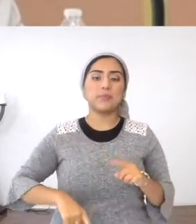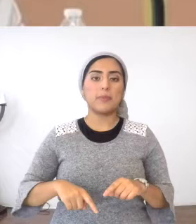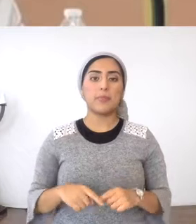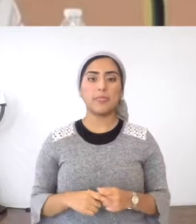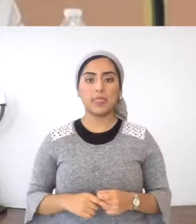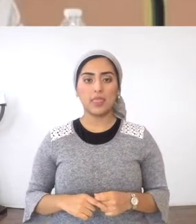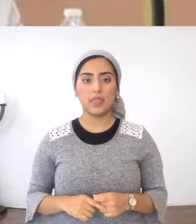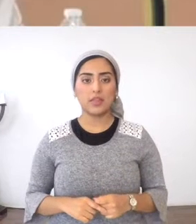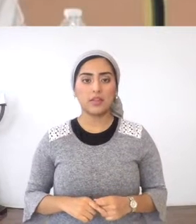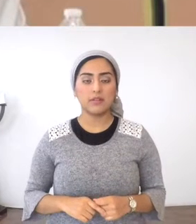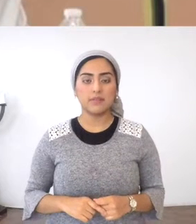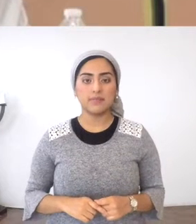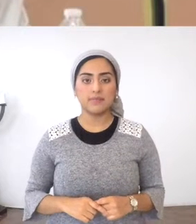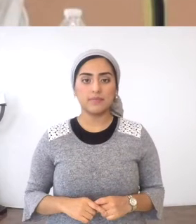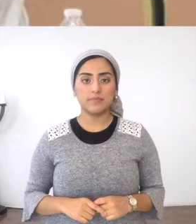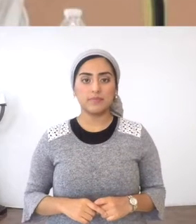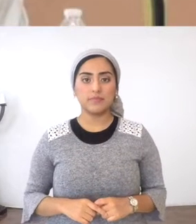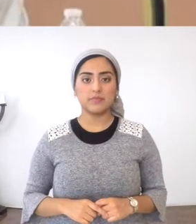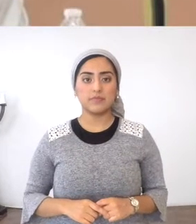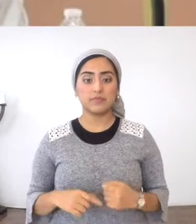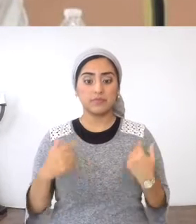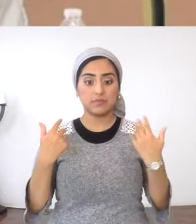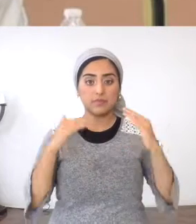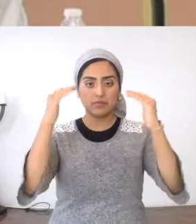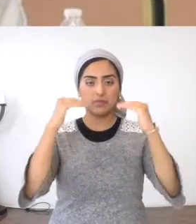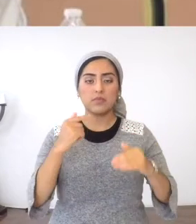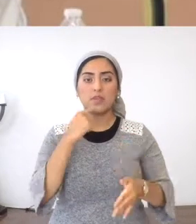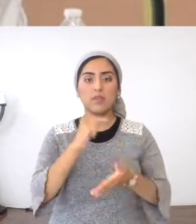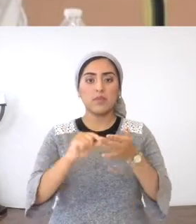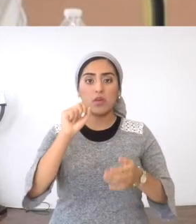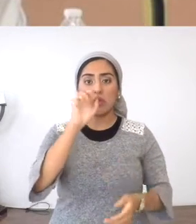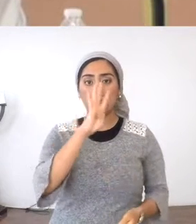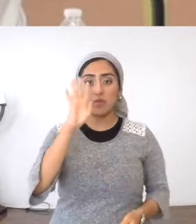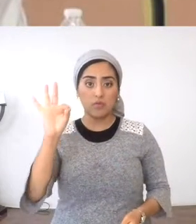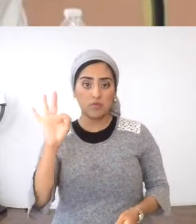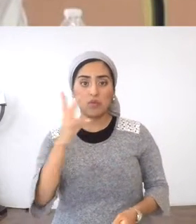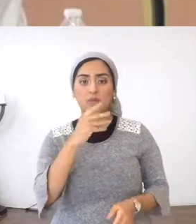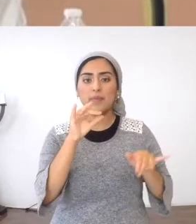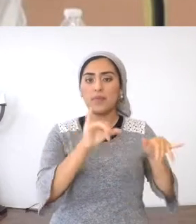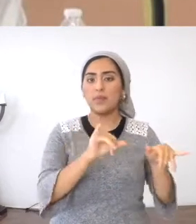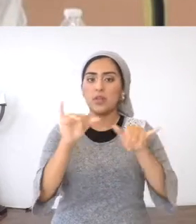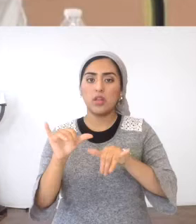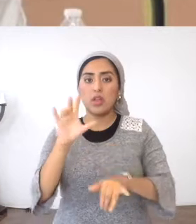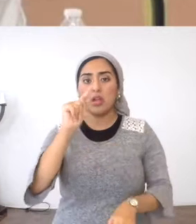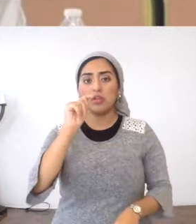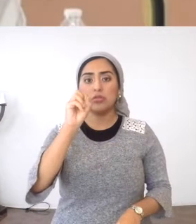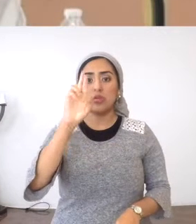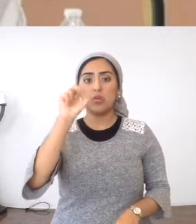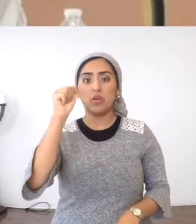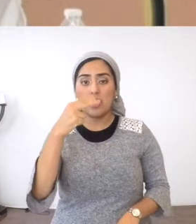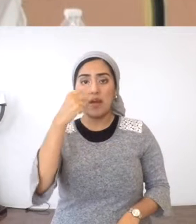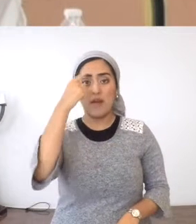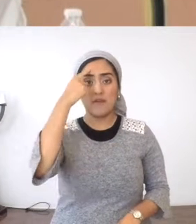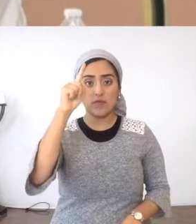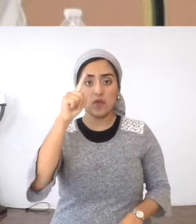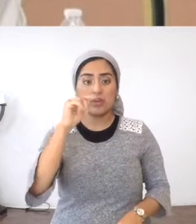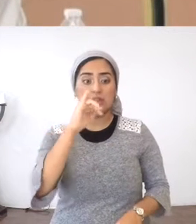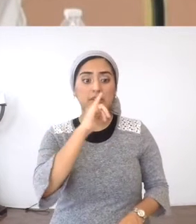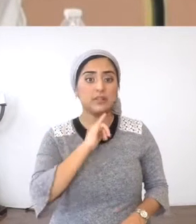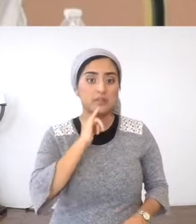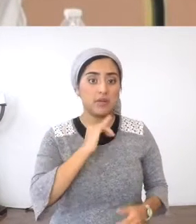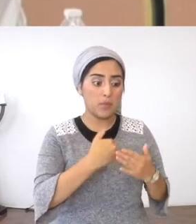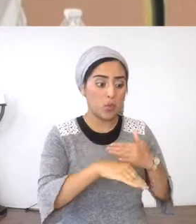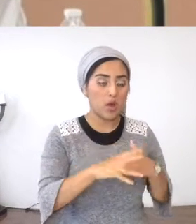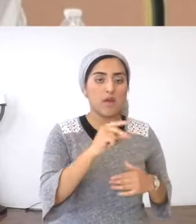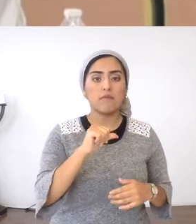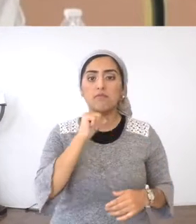De corazón Ni de carne Luego dice El verso 49 La misma Torah Será Para el